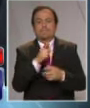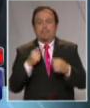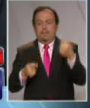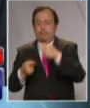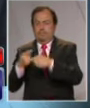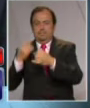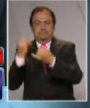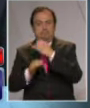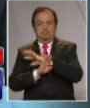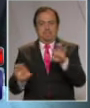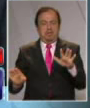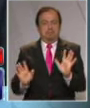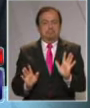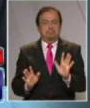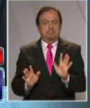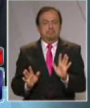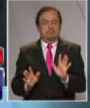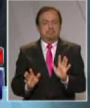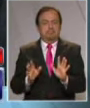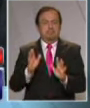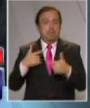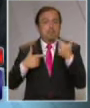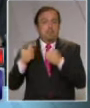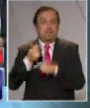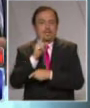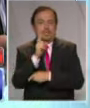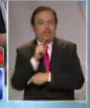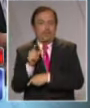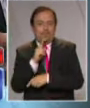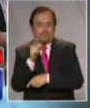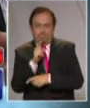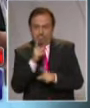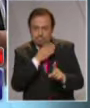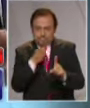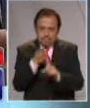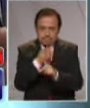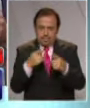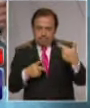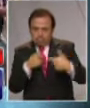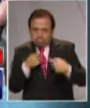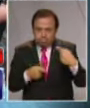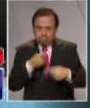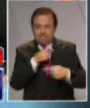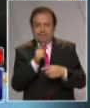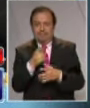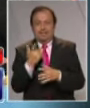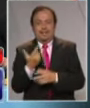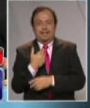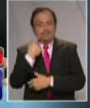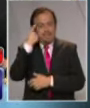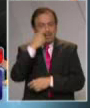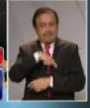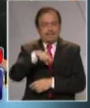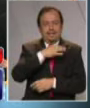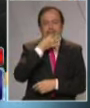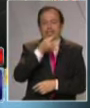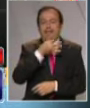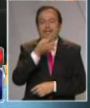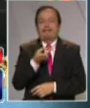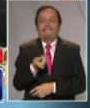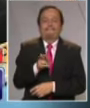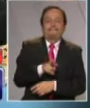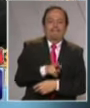electoral estaba resuelta. Es decir, esto no responde a una batalla electoral como pretende hacerse ver, como